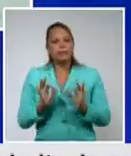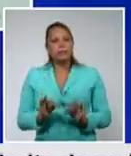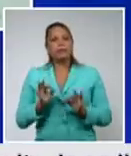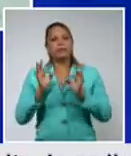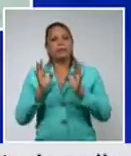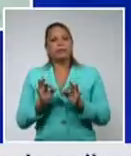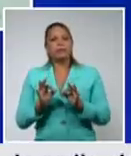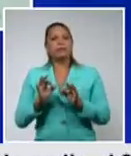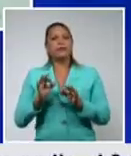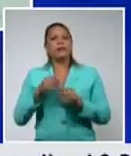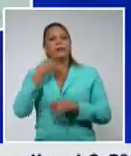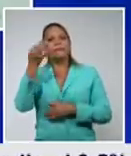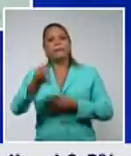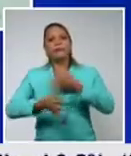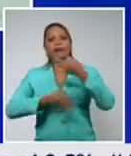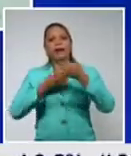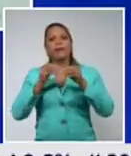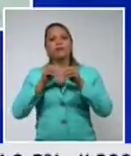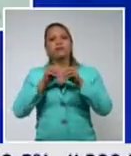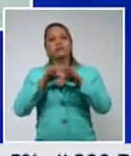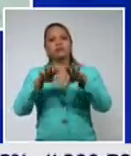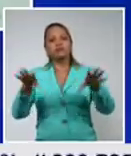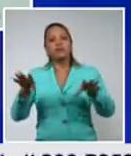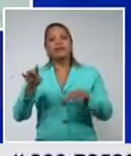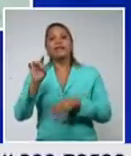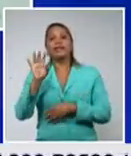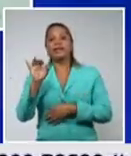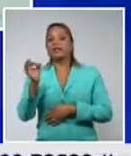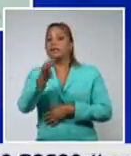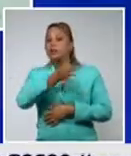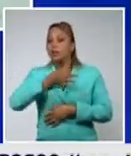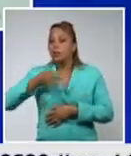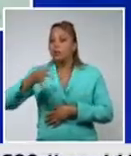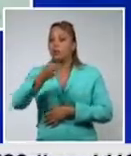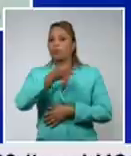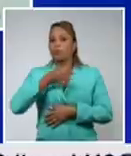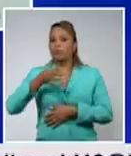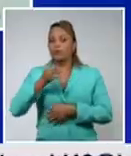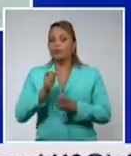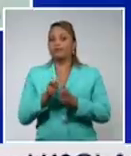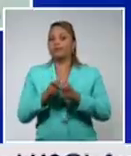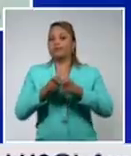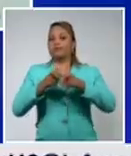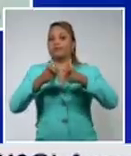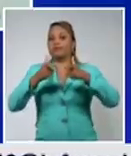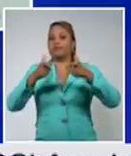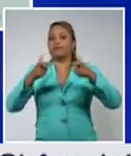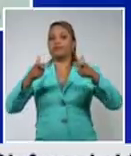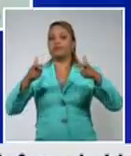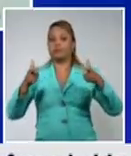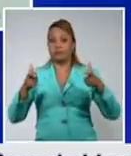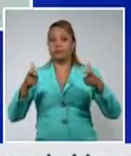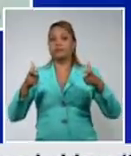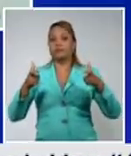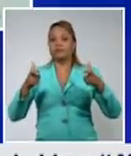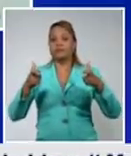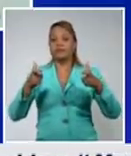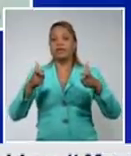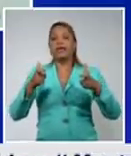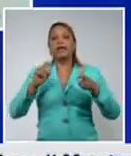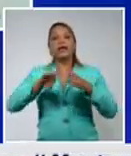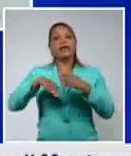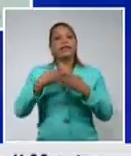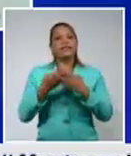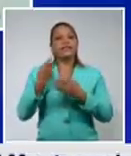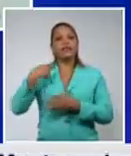la transmisión, en sus 15 municipios, un número elevado de casos. En el día de ayer, Habana